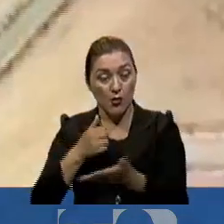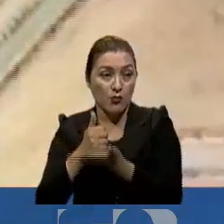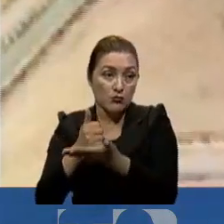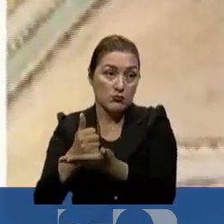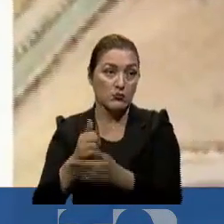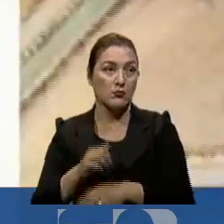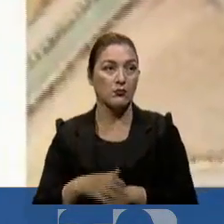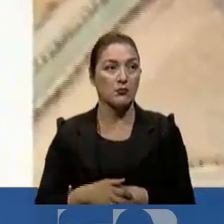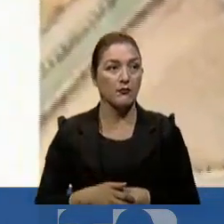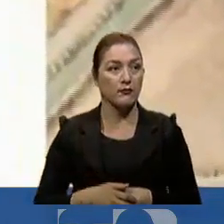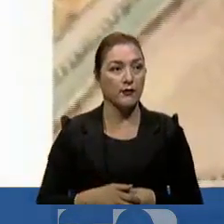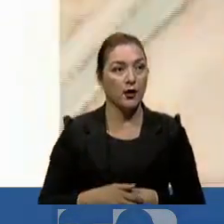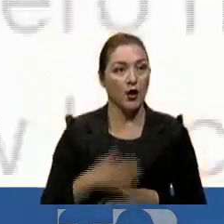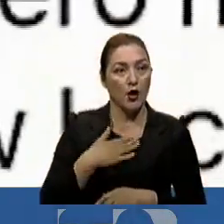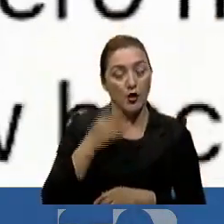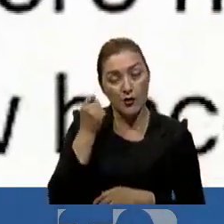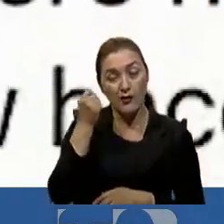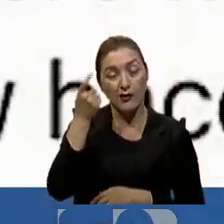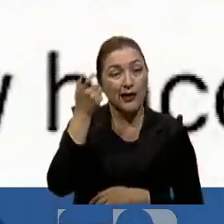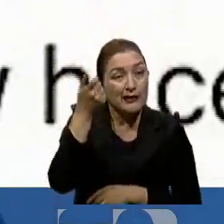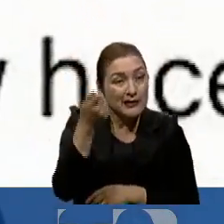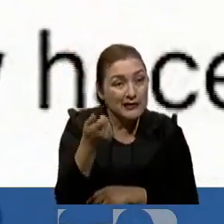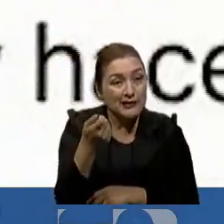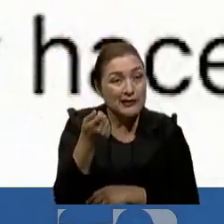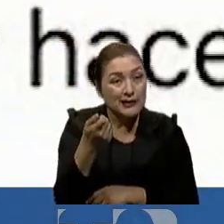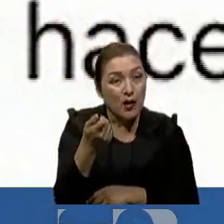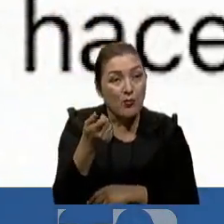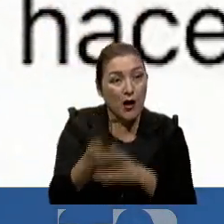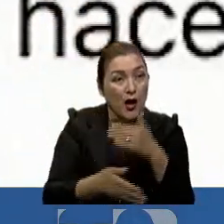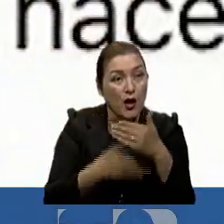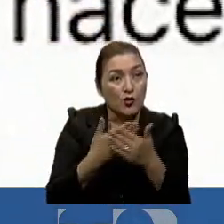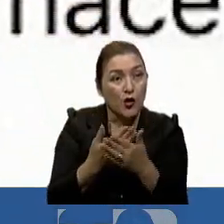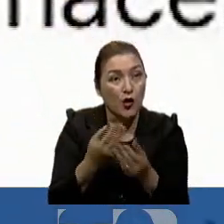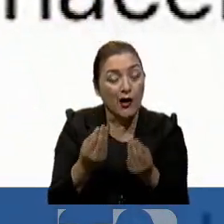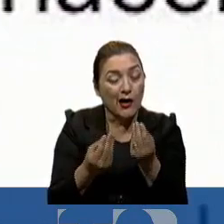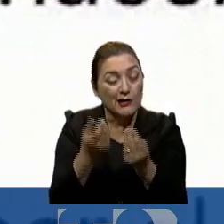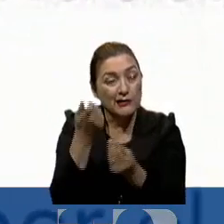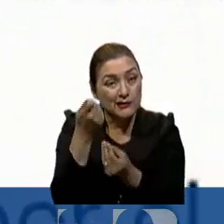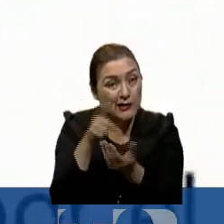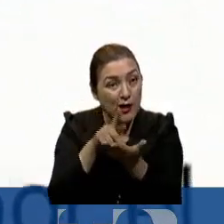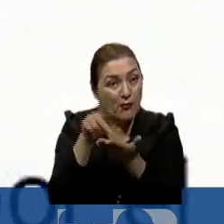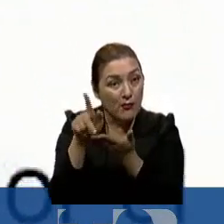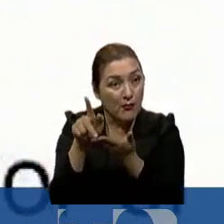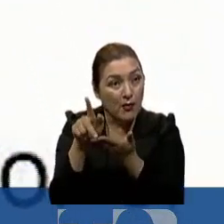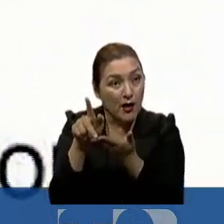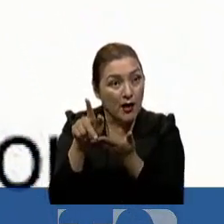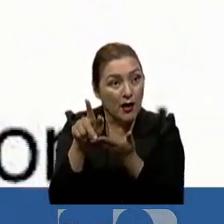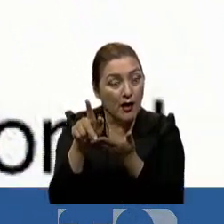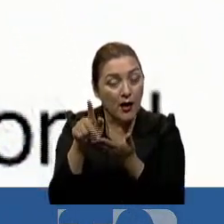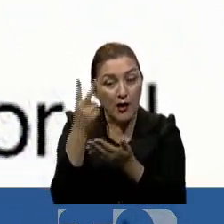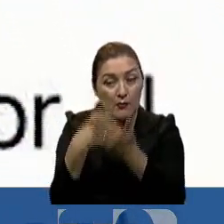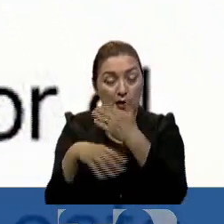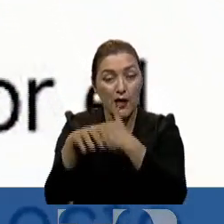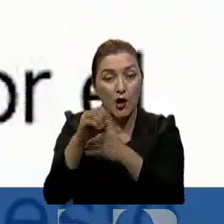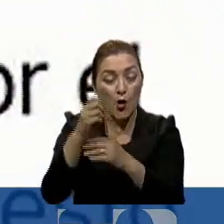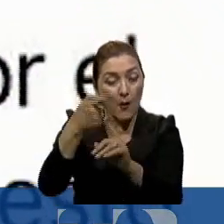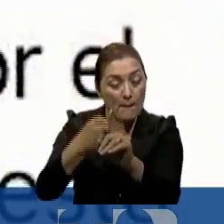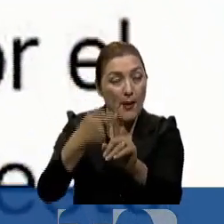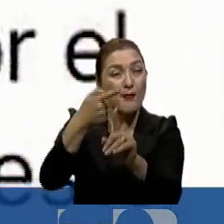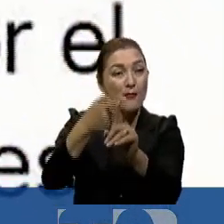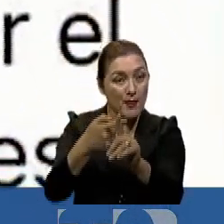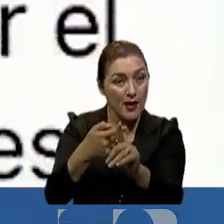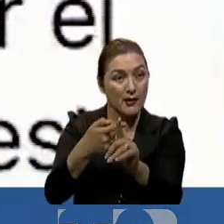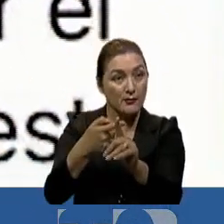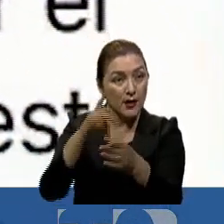ayudarme. Yo entiendo, pero ese dinero no es solo para todo lo que hay que hacer. Tengo que pagar la pensión de alimentos de mi hijo, que es por el